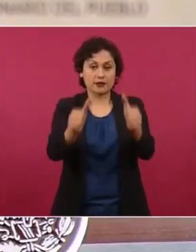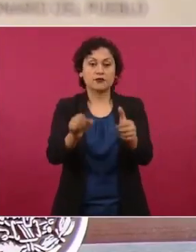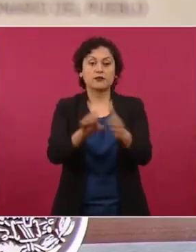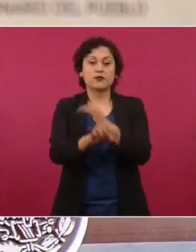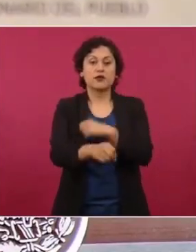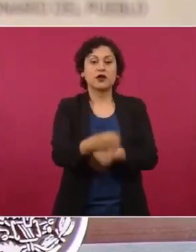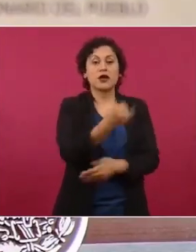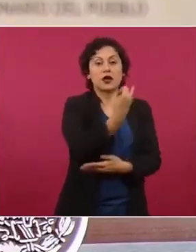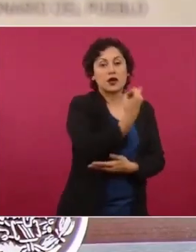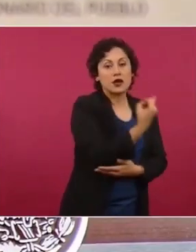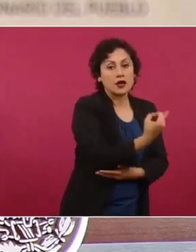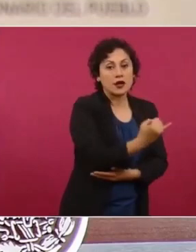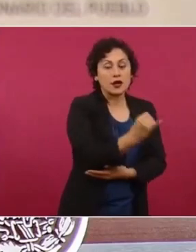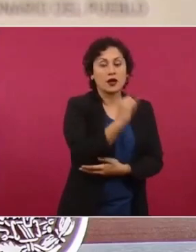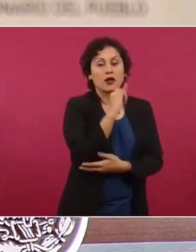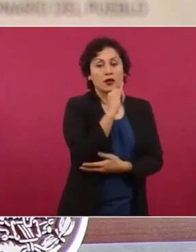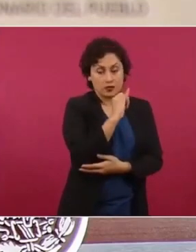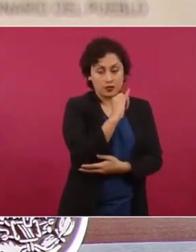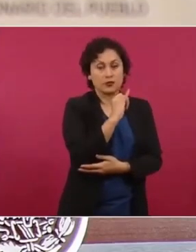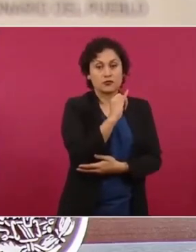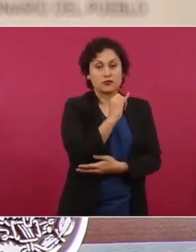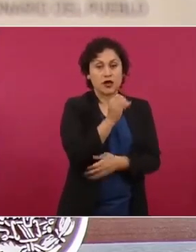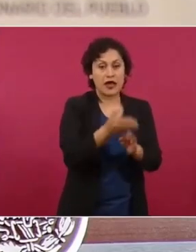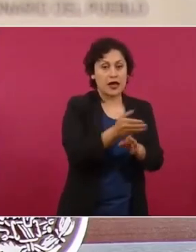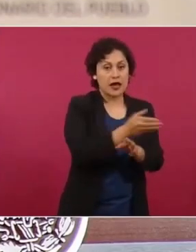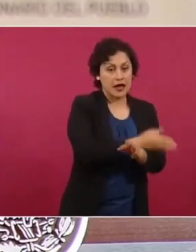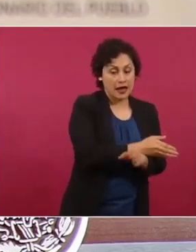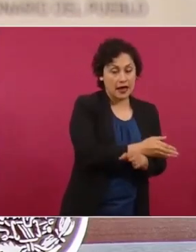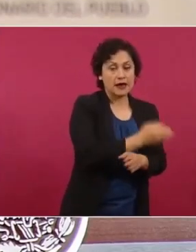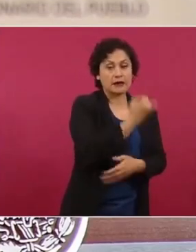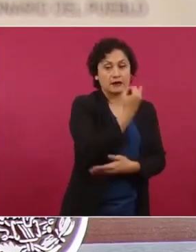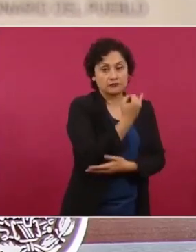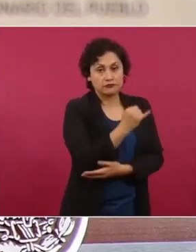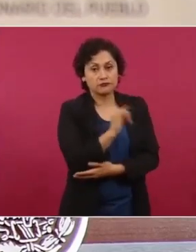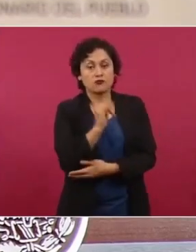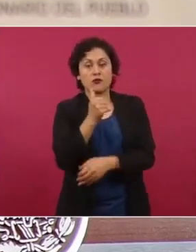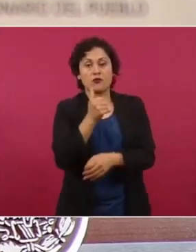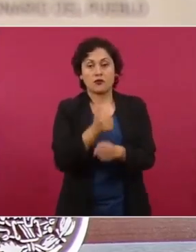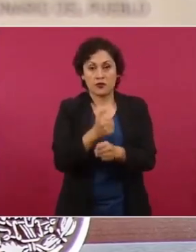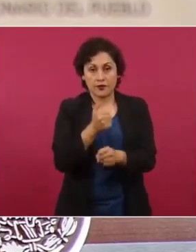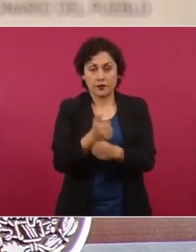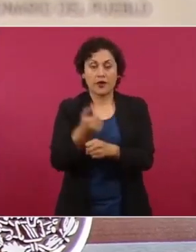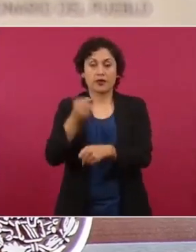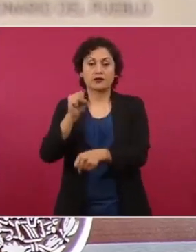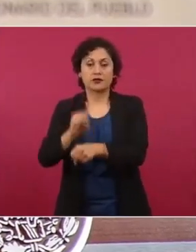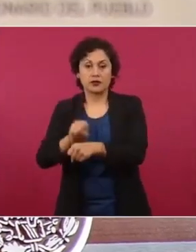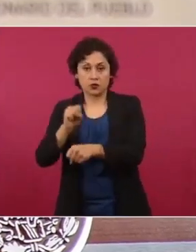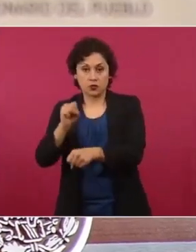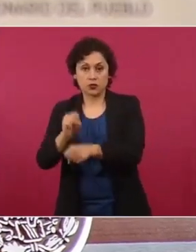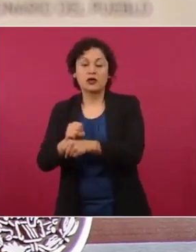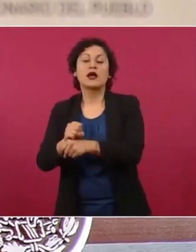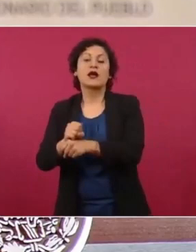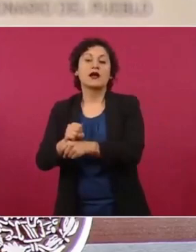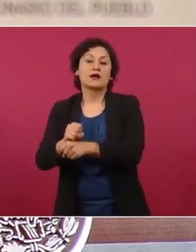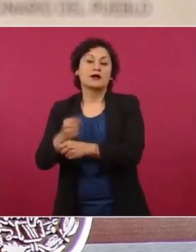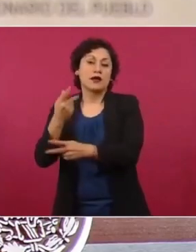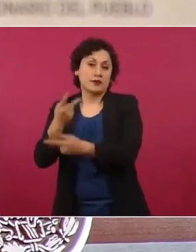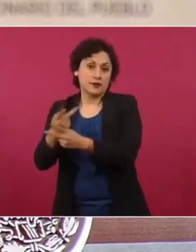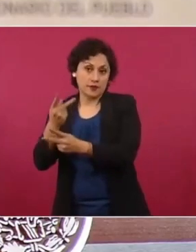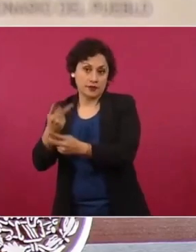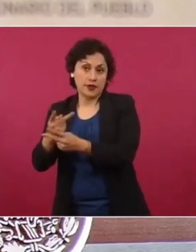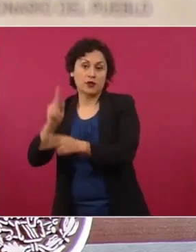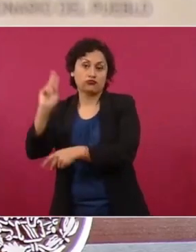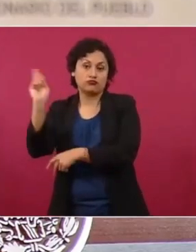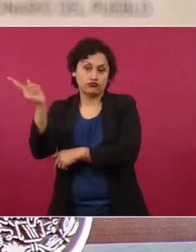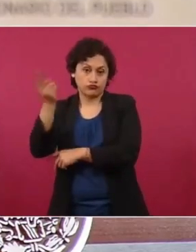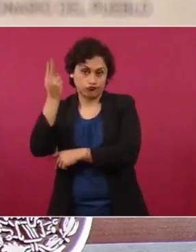inicial y educación preescolar, primaria, secundaria, media, superior y superior. Entonces, la forma de estar atendiendo tiene que ser la